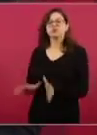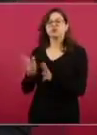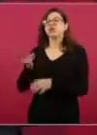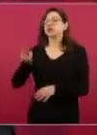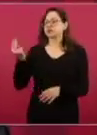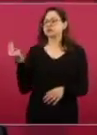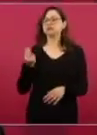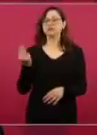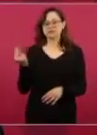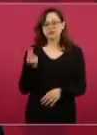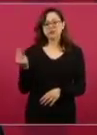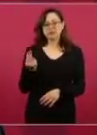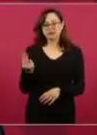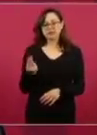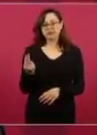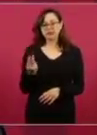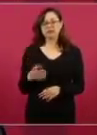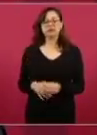estamos